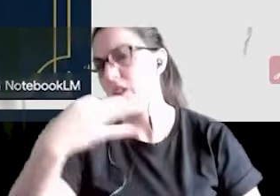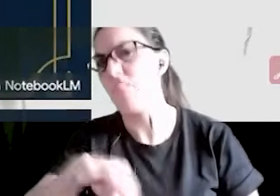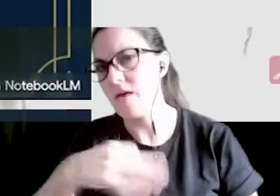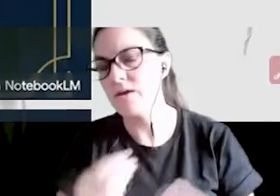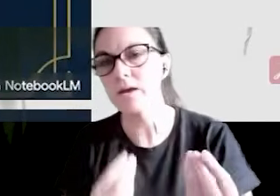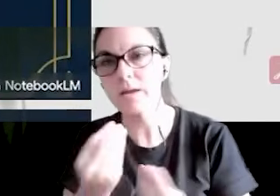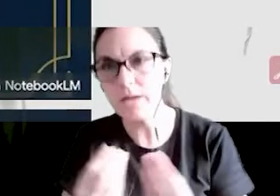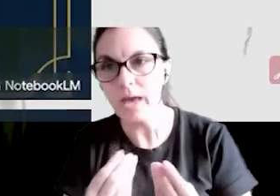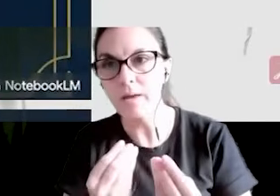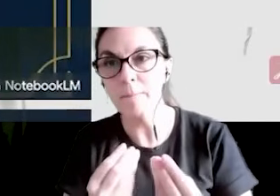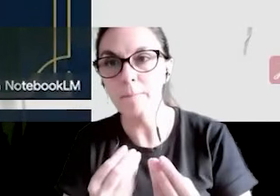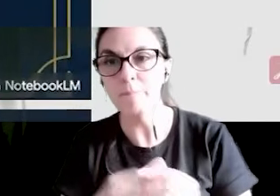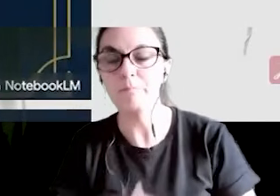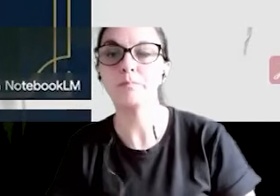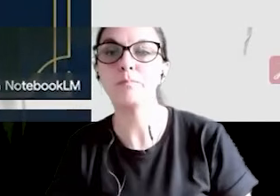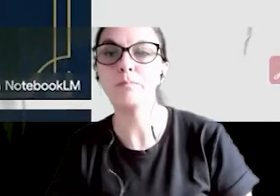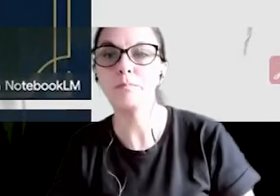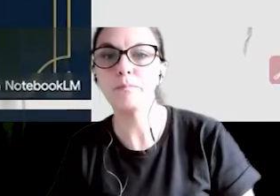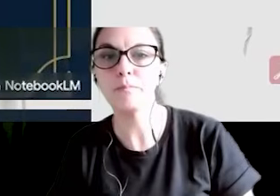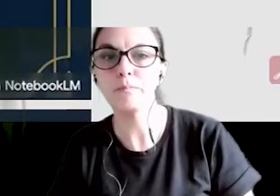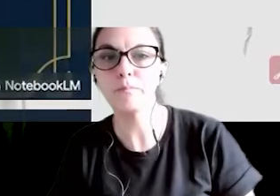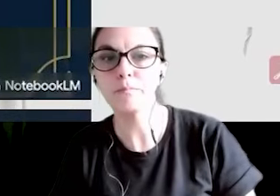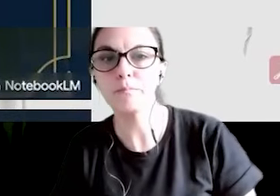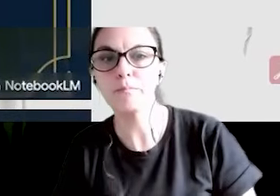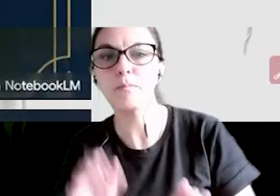pueden revestir la condición de gran contribuyente.